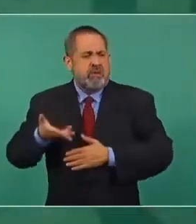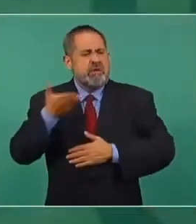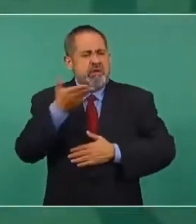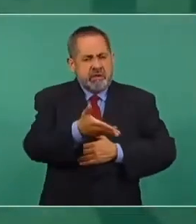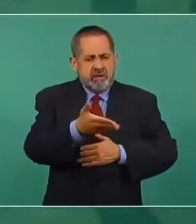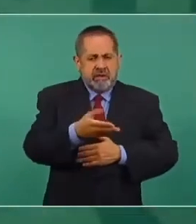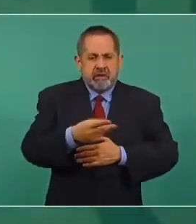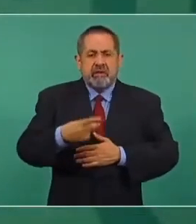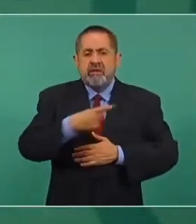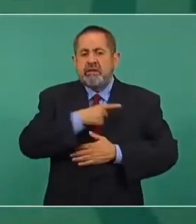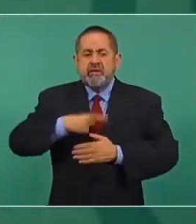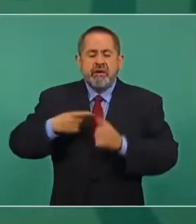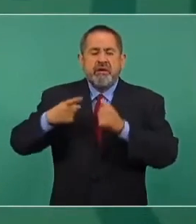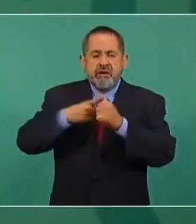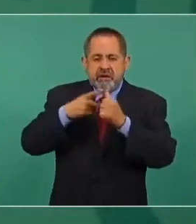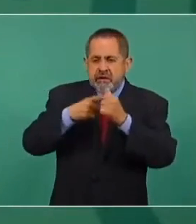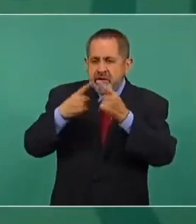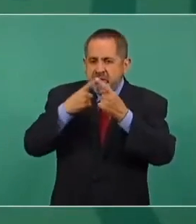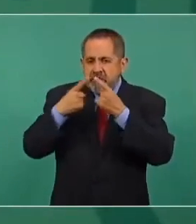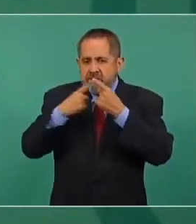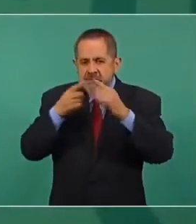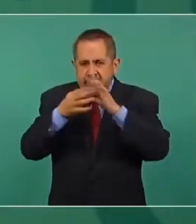tiene que haber una consulta.